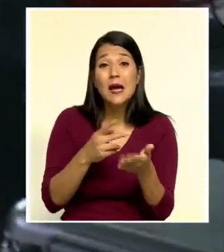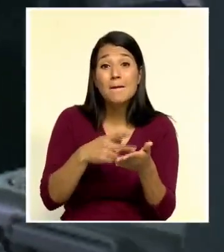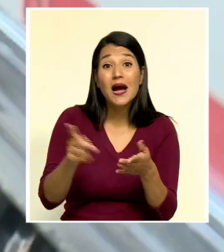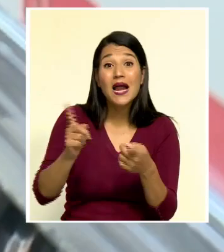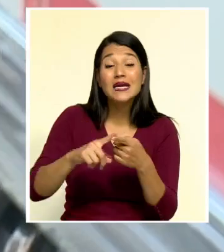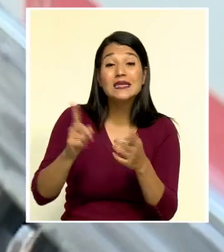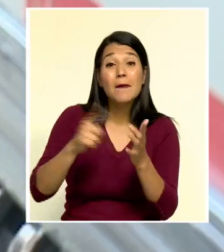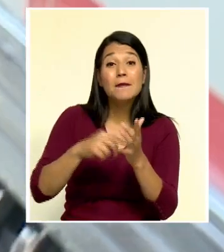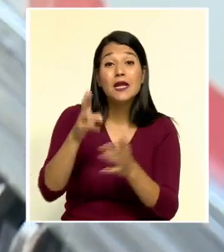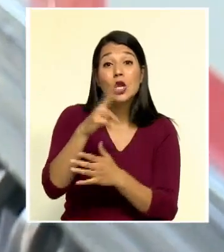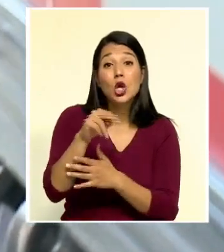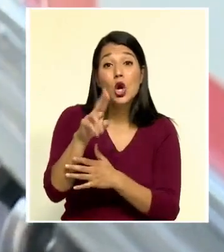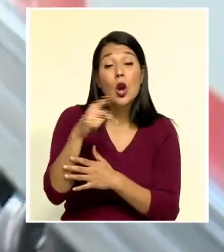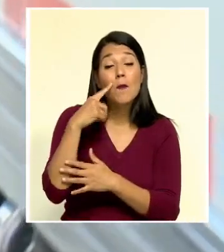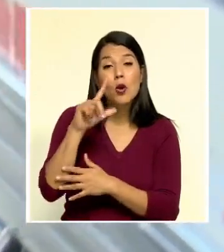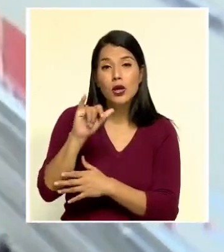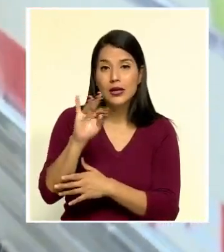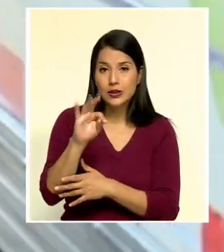1.000 colones por litro.